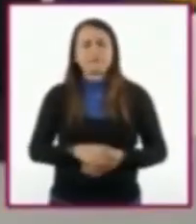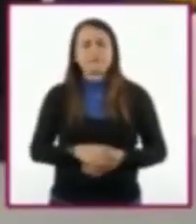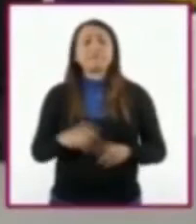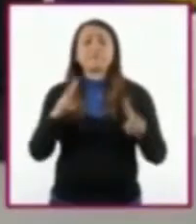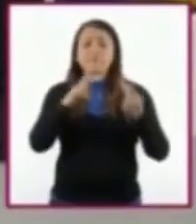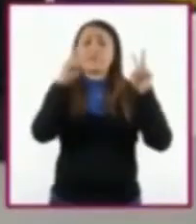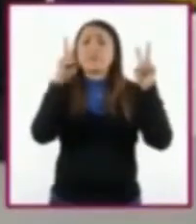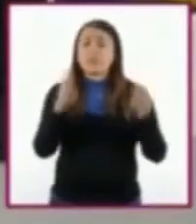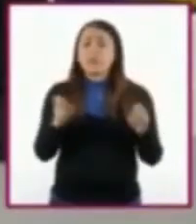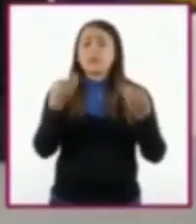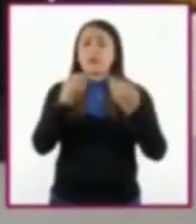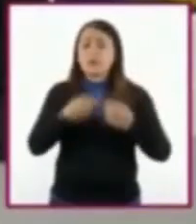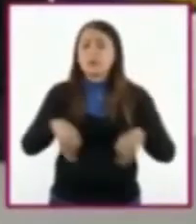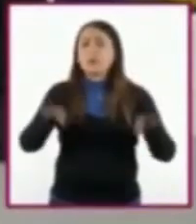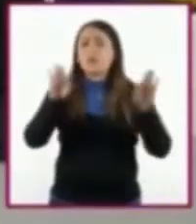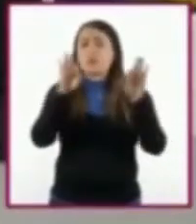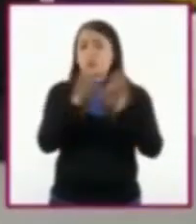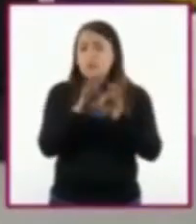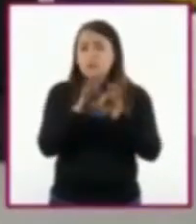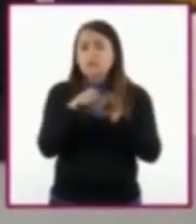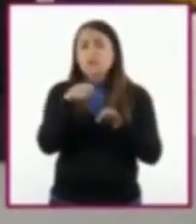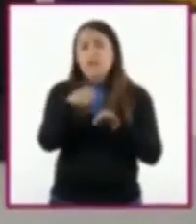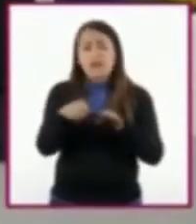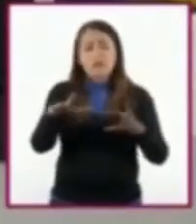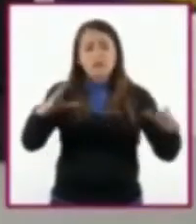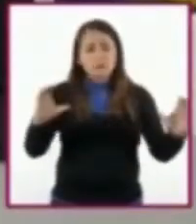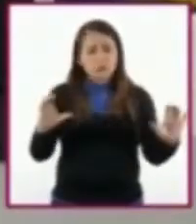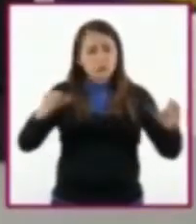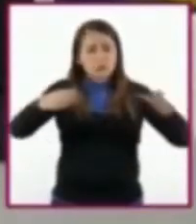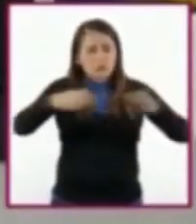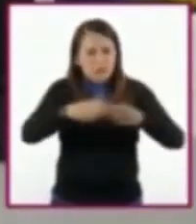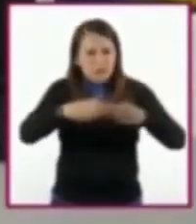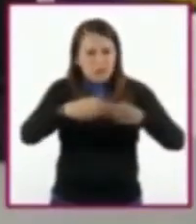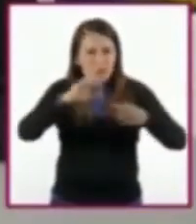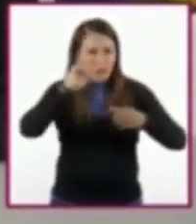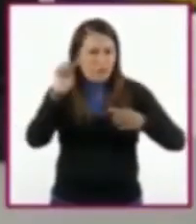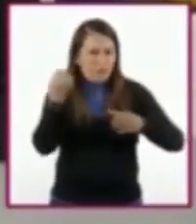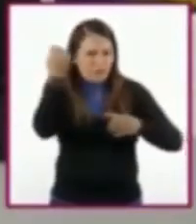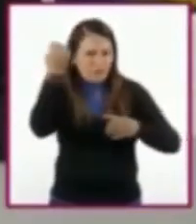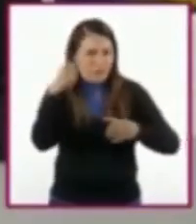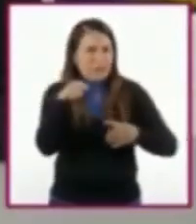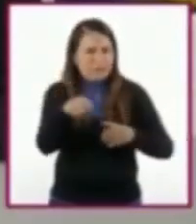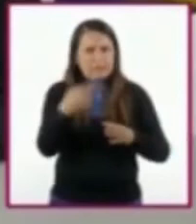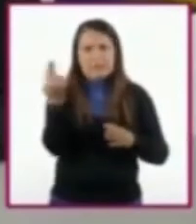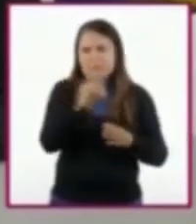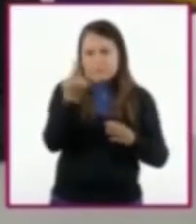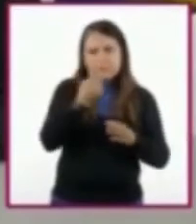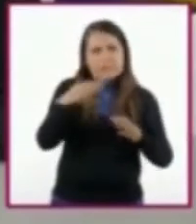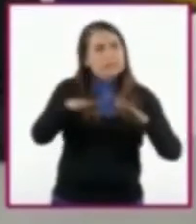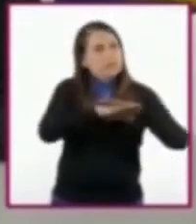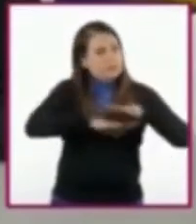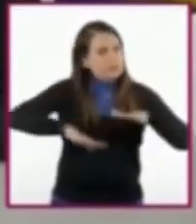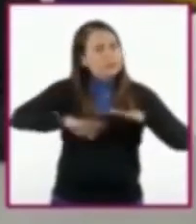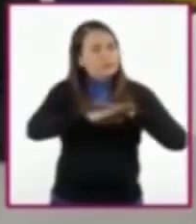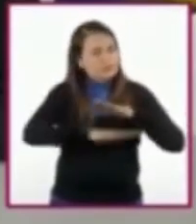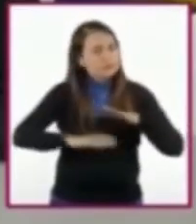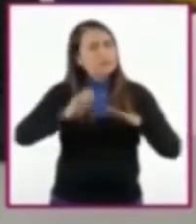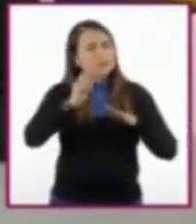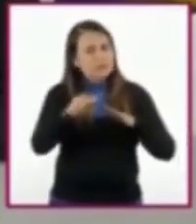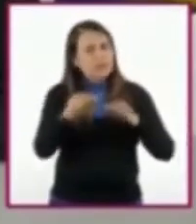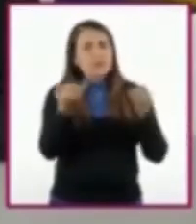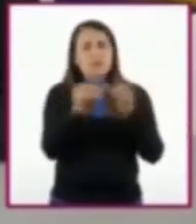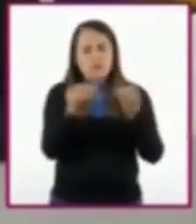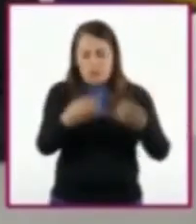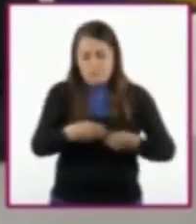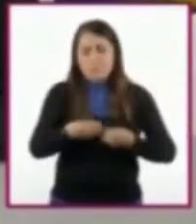muy importante, ya que este campo tecnológico atiende una de nuestras necesidades básicas y forma parte de nuestra